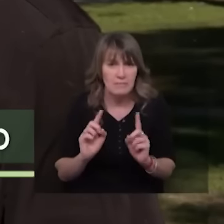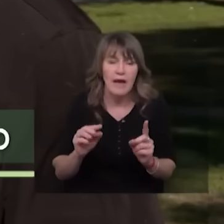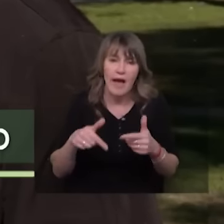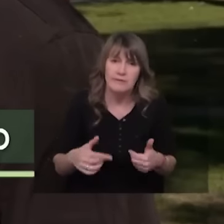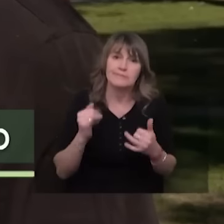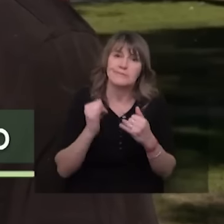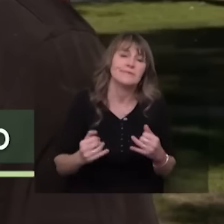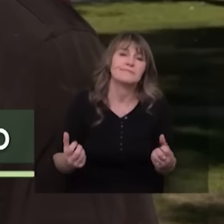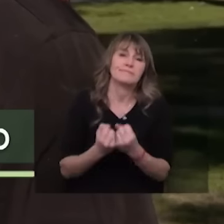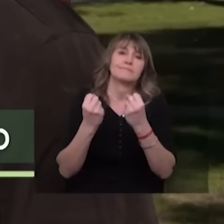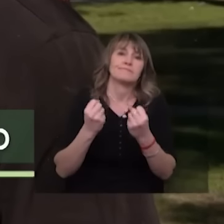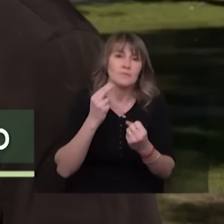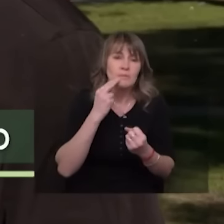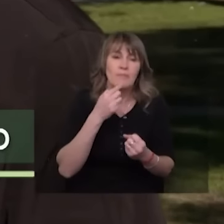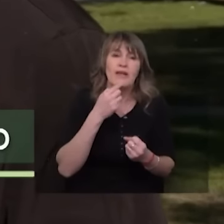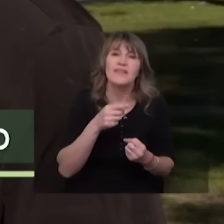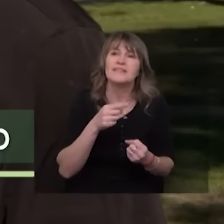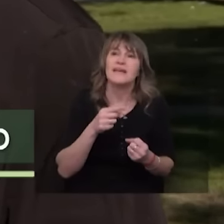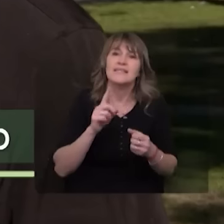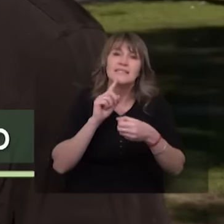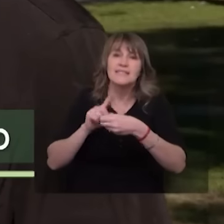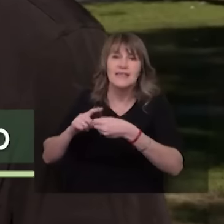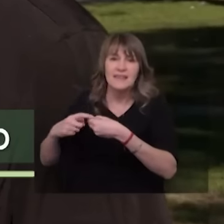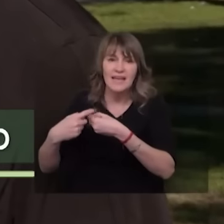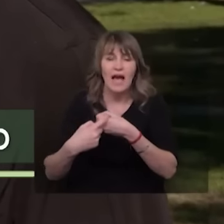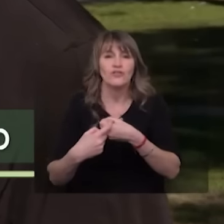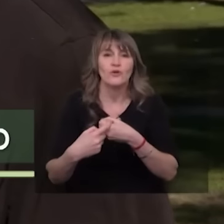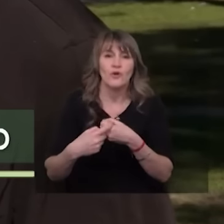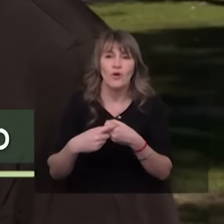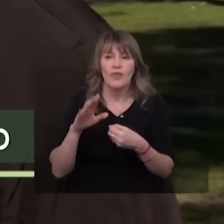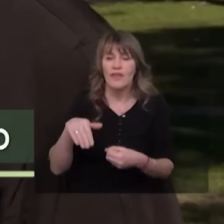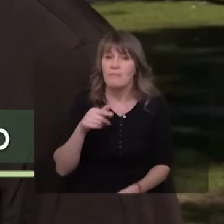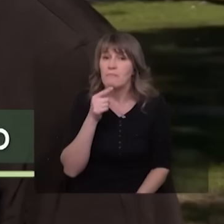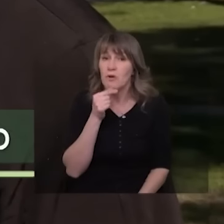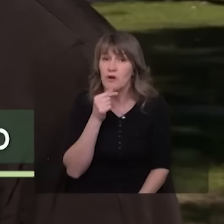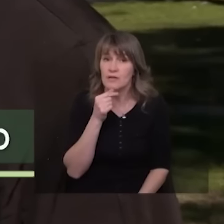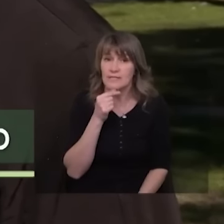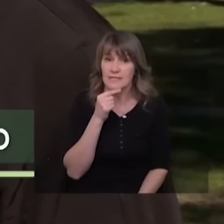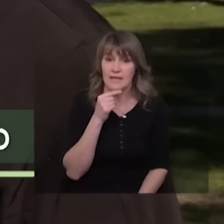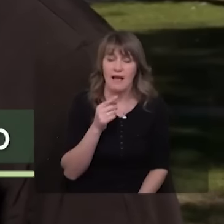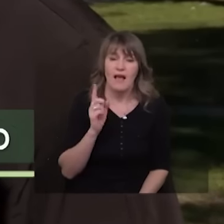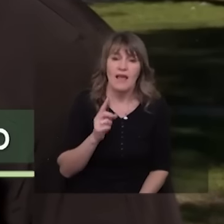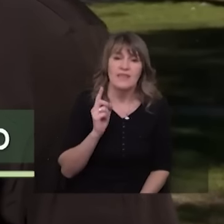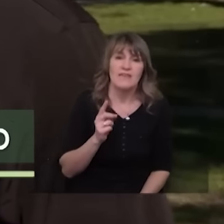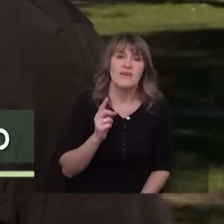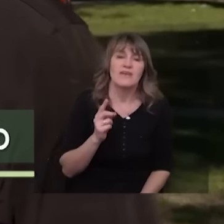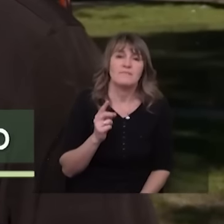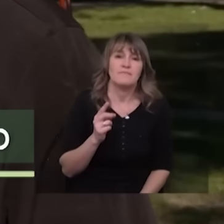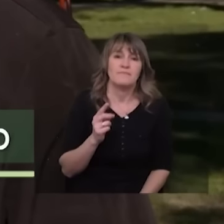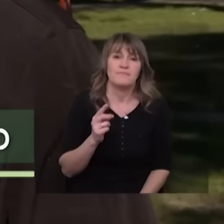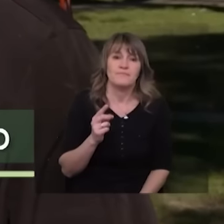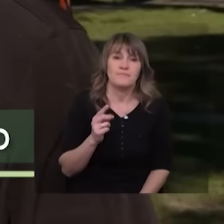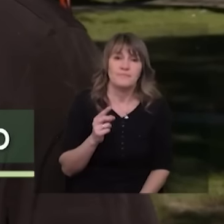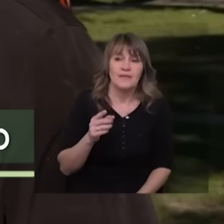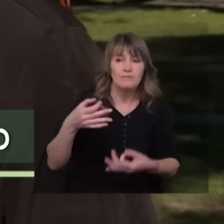que entienden algunos sindicatos que que nuestro sindicato policial debería expresarse la manera que ellos entienden que debería